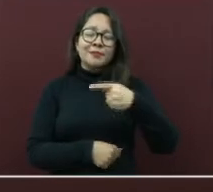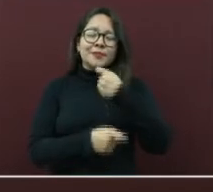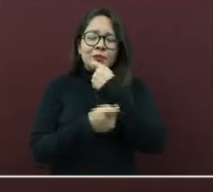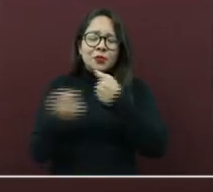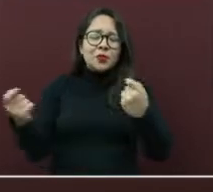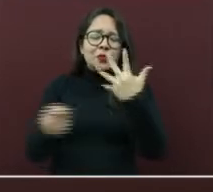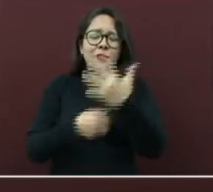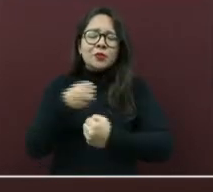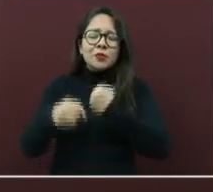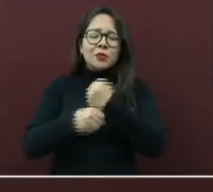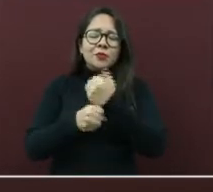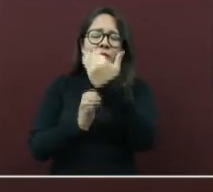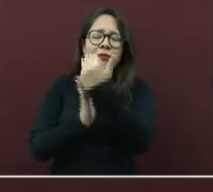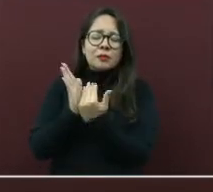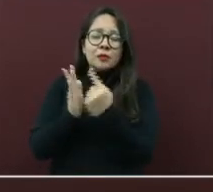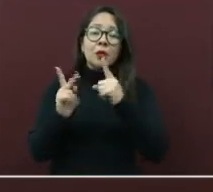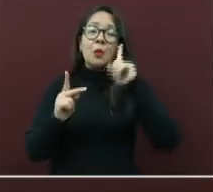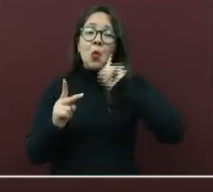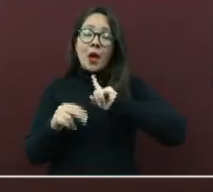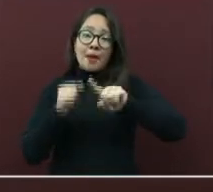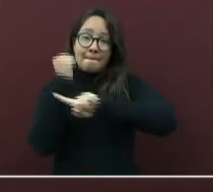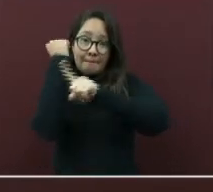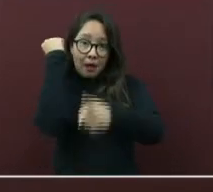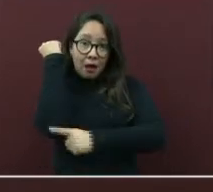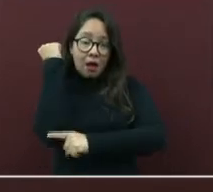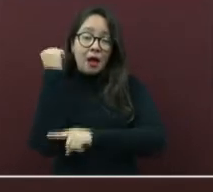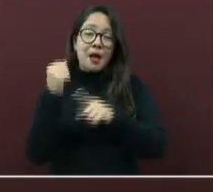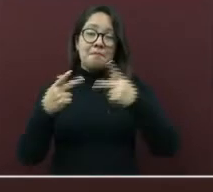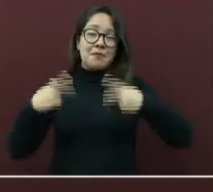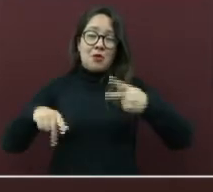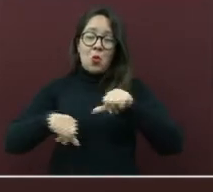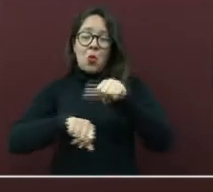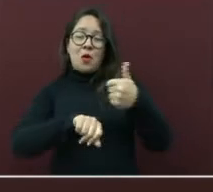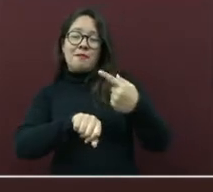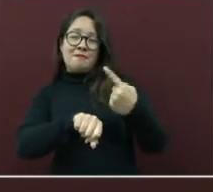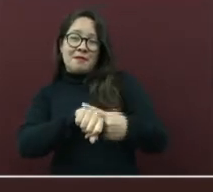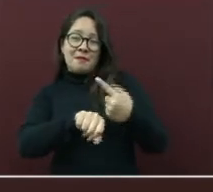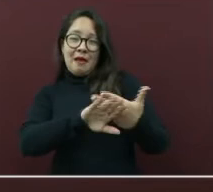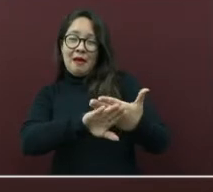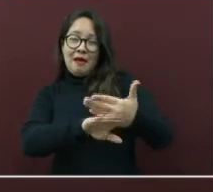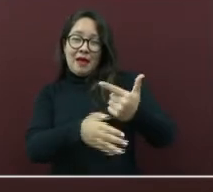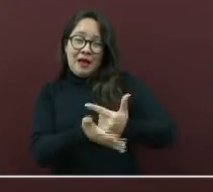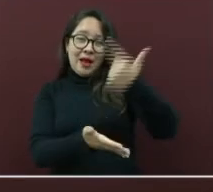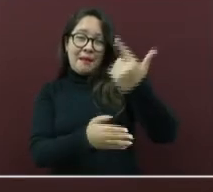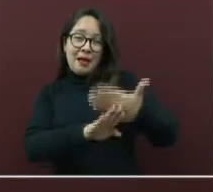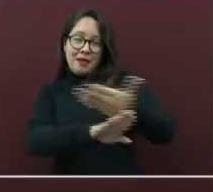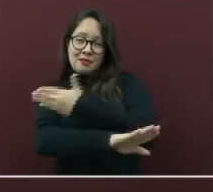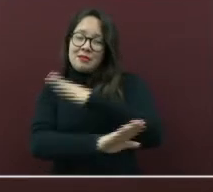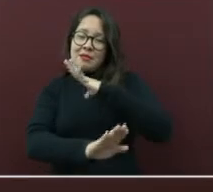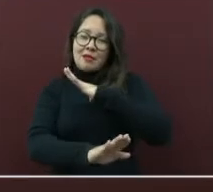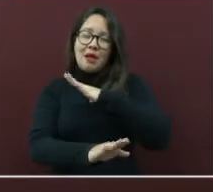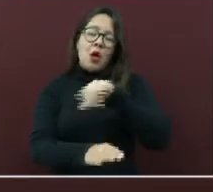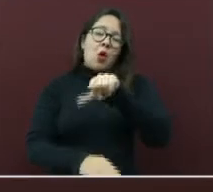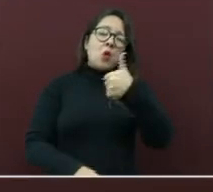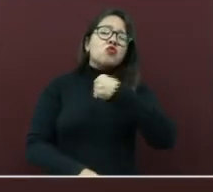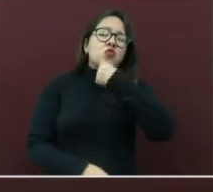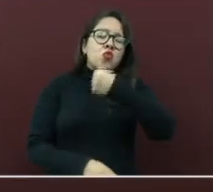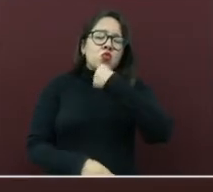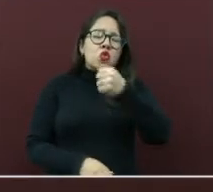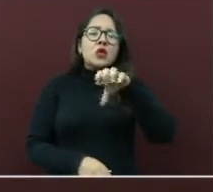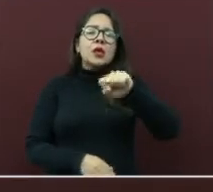mujeres embarazadas personas con comorbilidades y adultos de 60 años y más